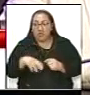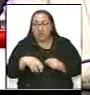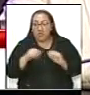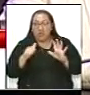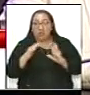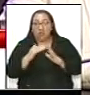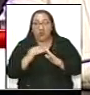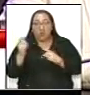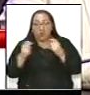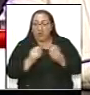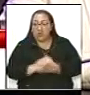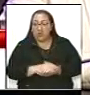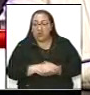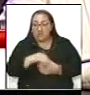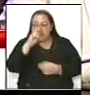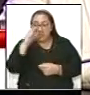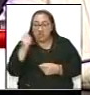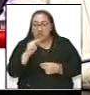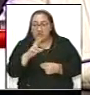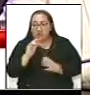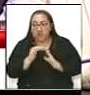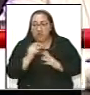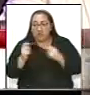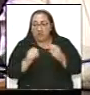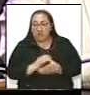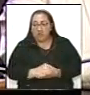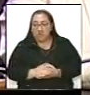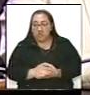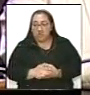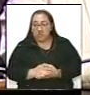6 millones de turistas. Y Perú solo 3 millones de turistas,